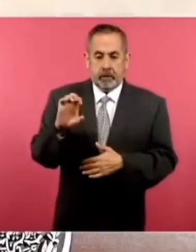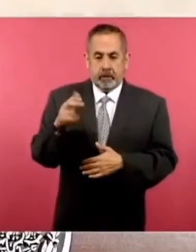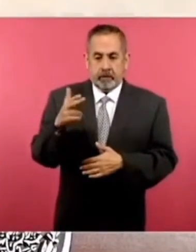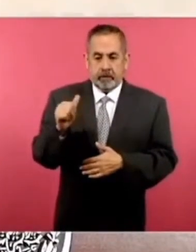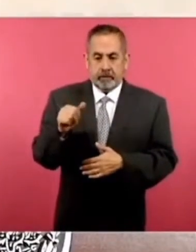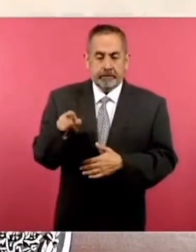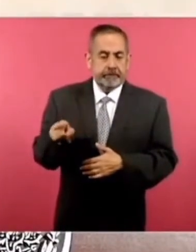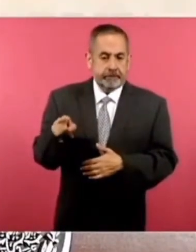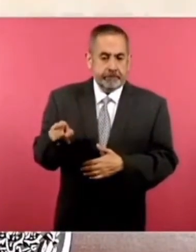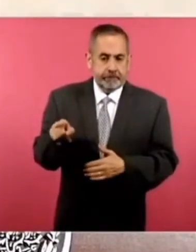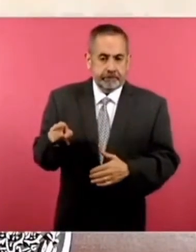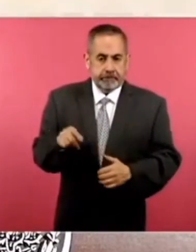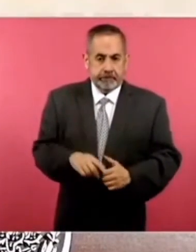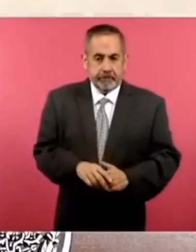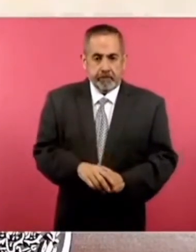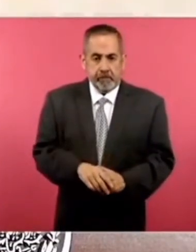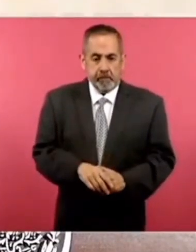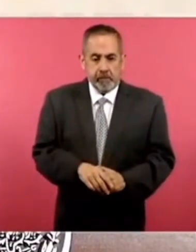que